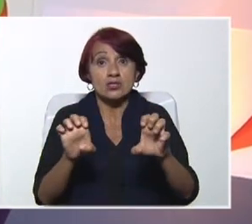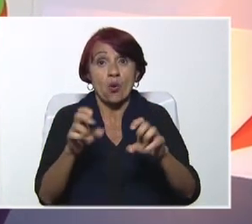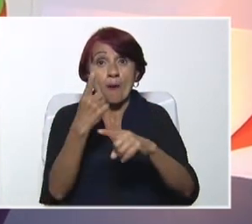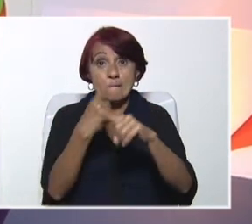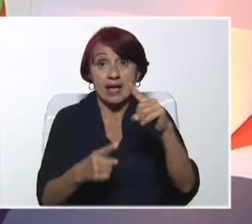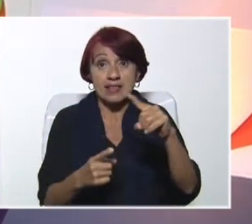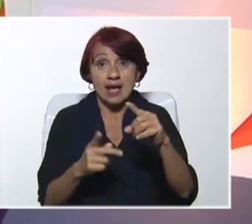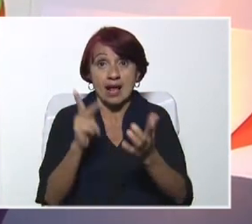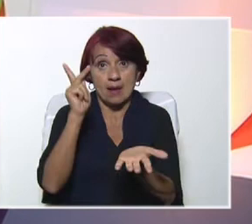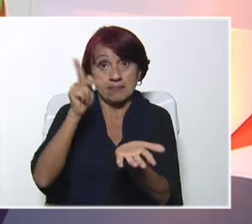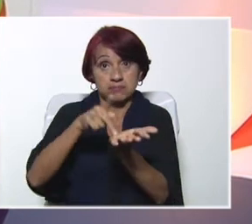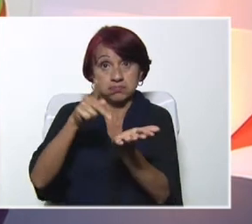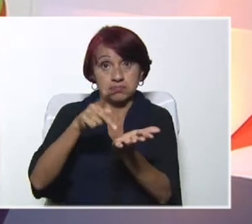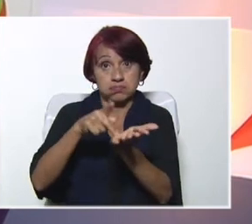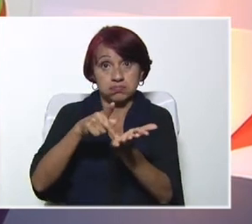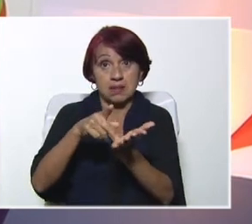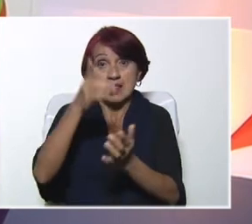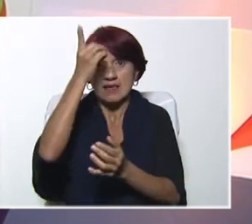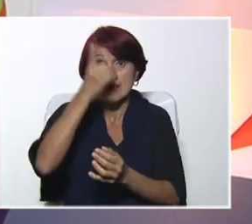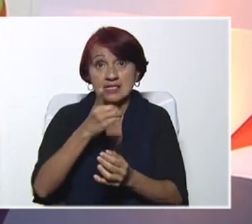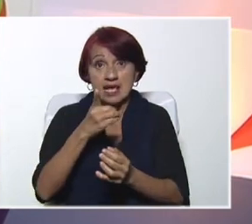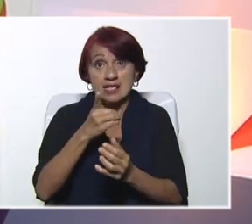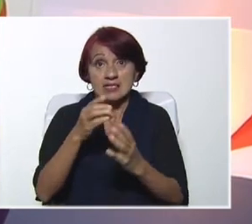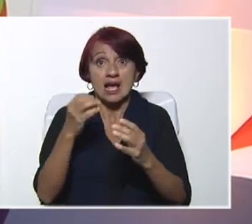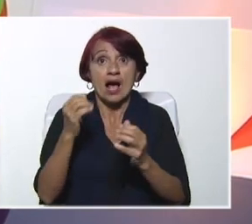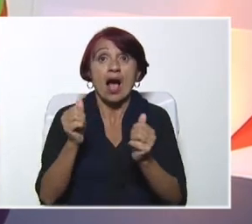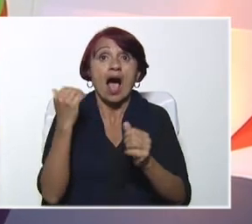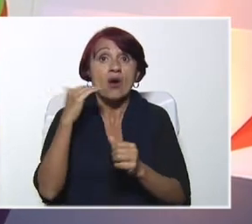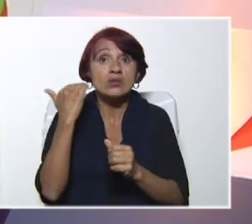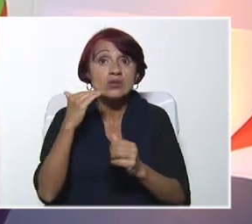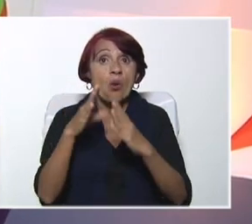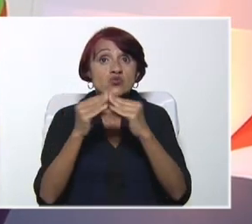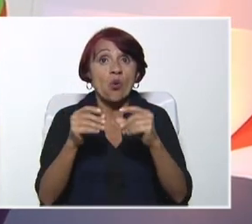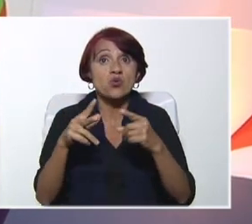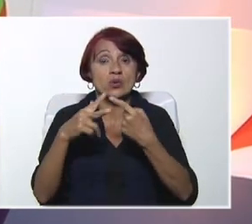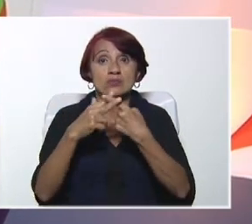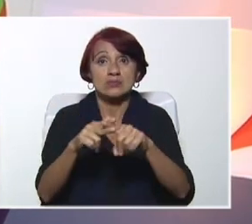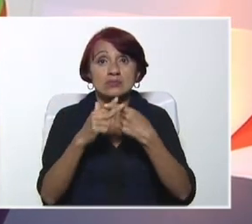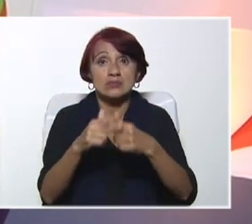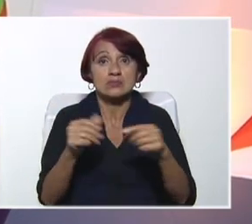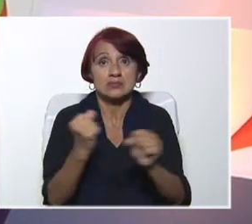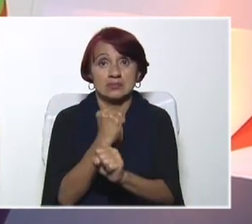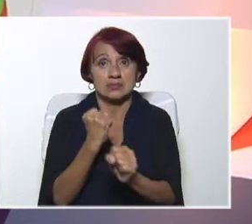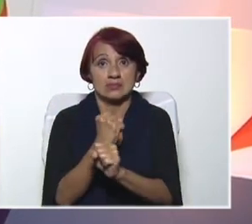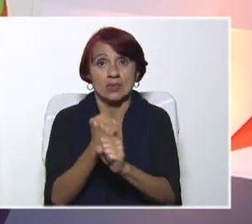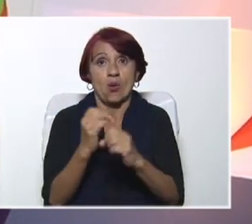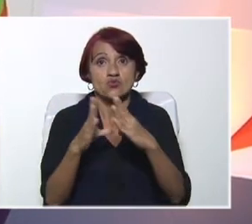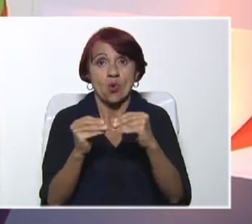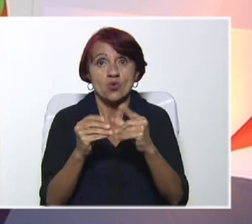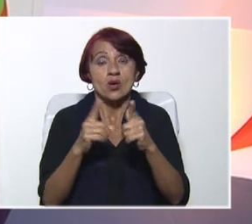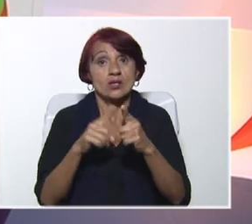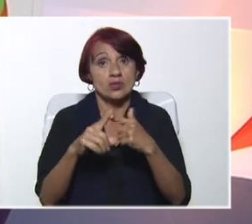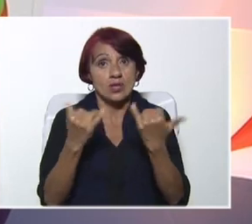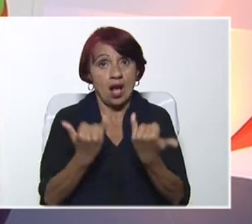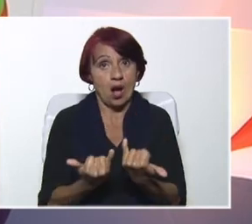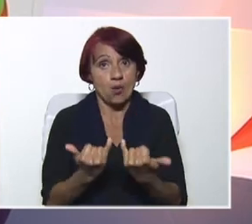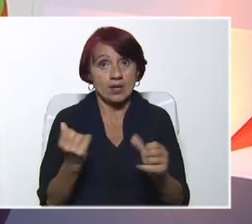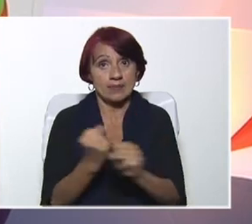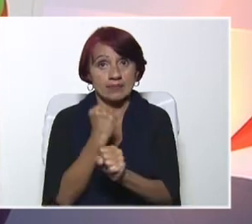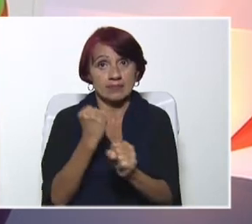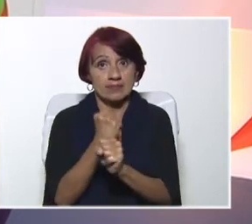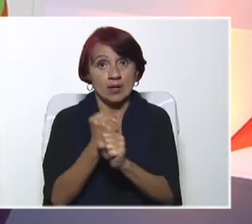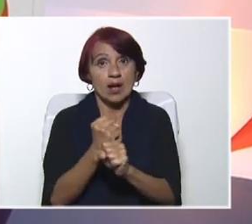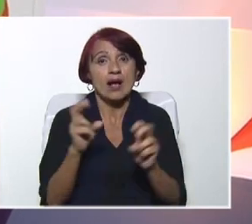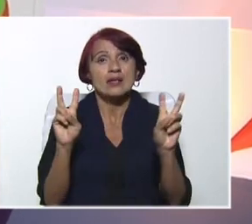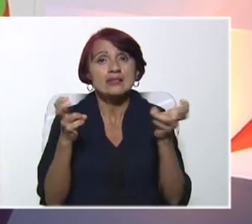esos participantes con deficiencias auditivas que se encuentran en los talleres de educación laboral. Como les hablé, vamos entonces a trabajar